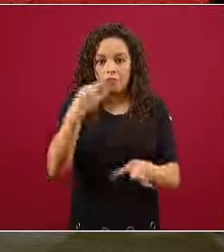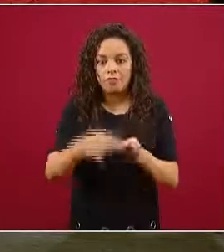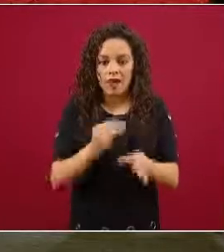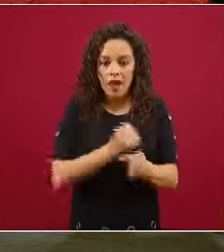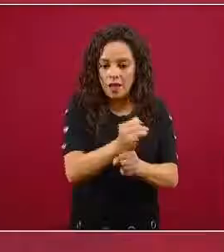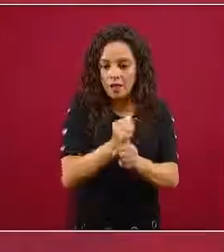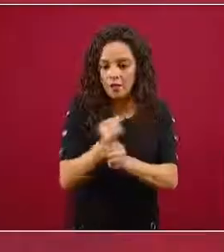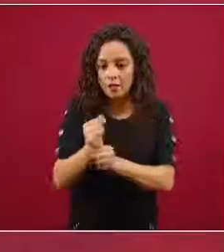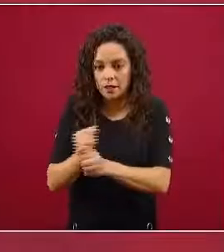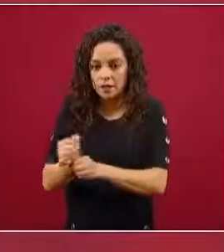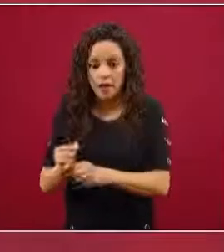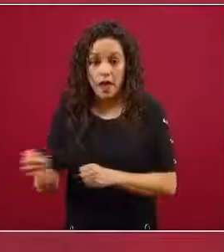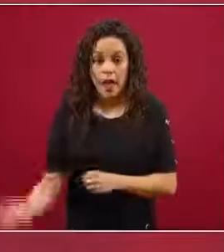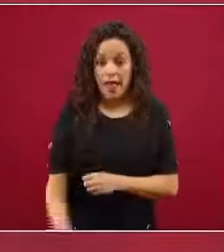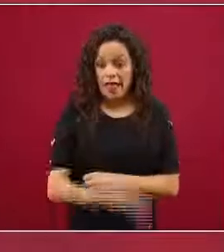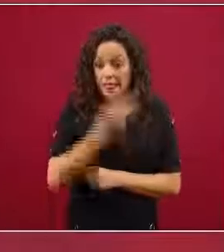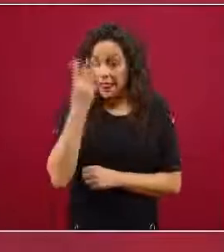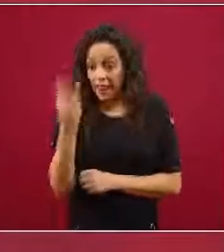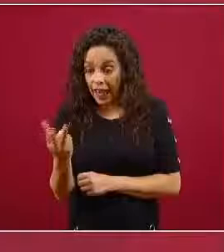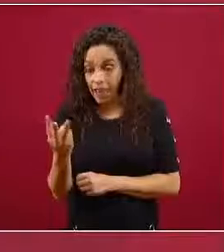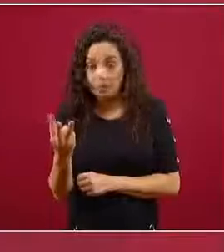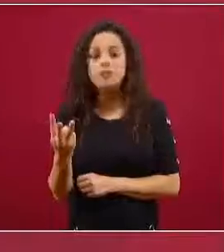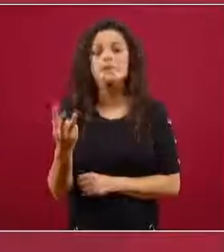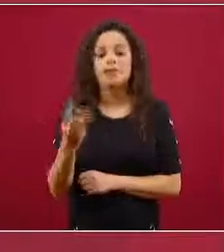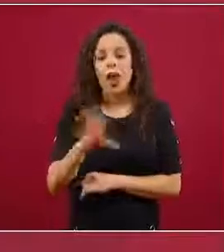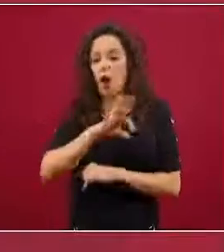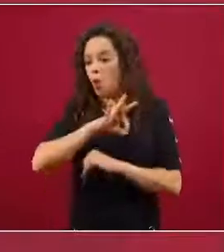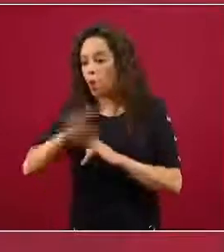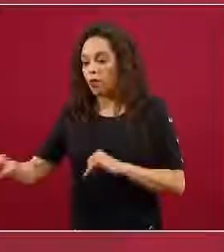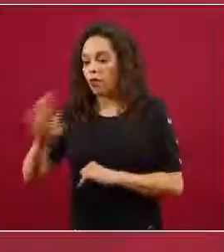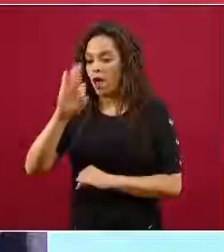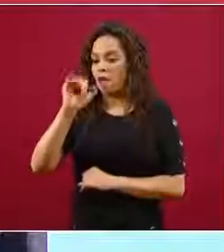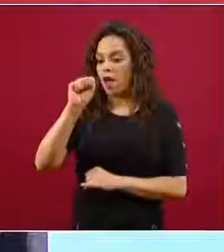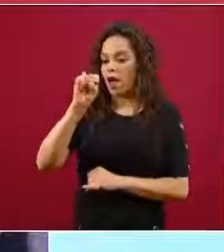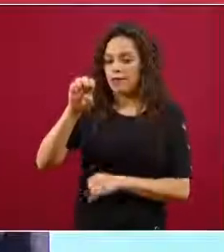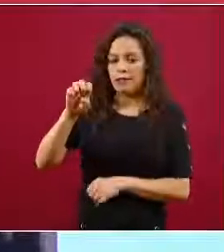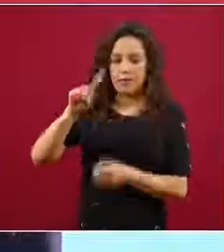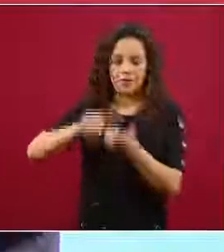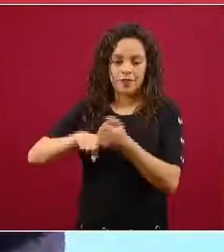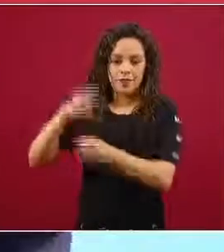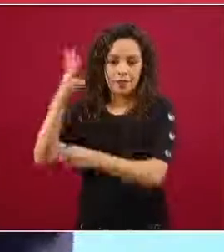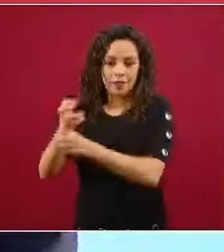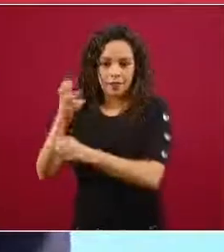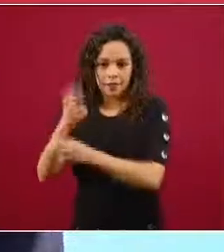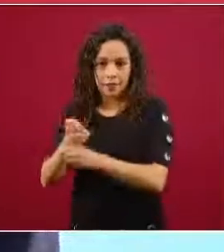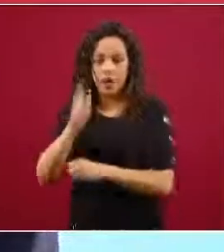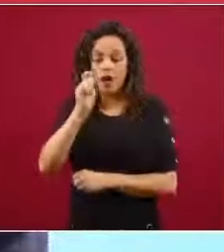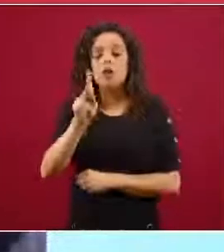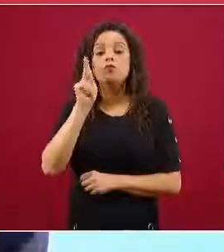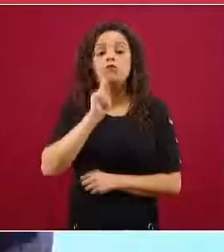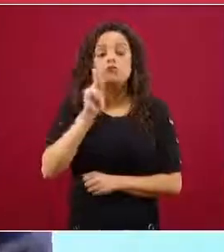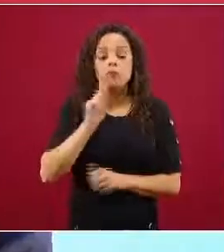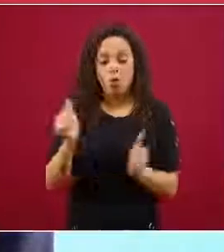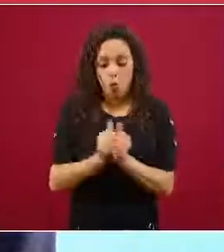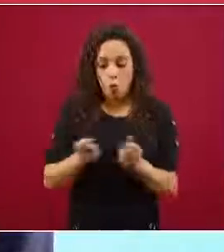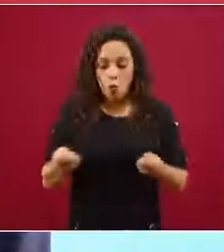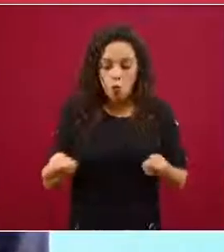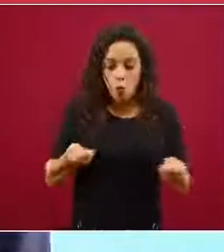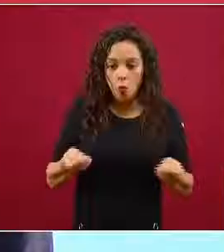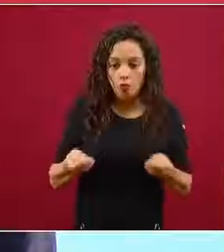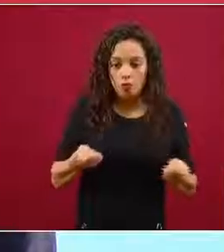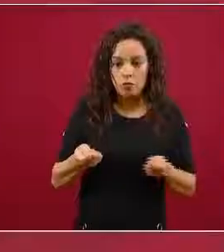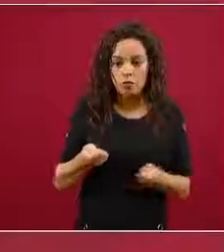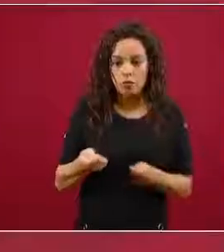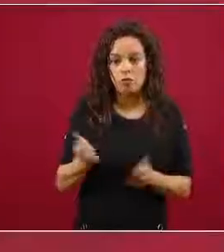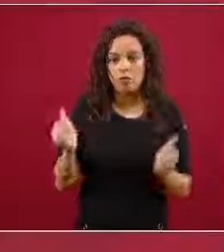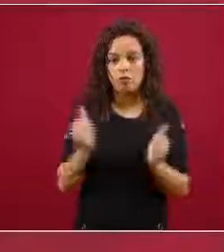3 concretamente que están en la fase 3, que es la última etapa de los ensayos clínicos controlados con miles